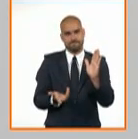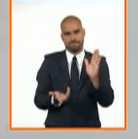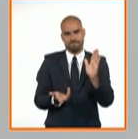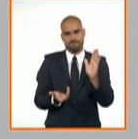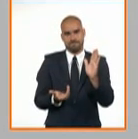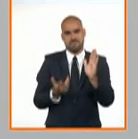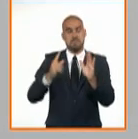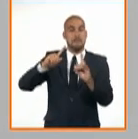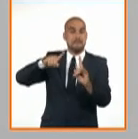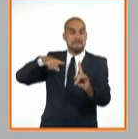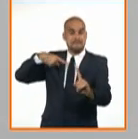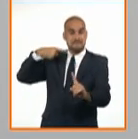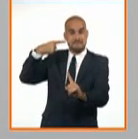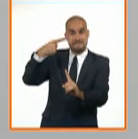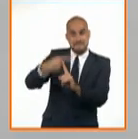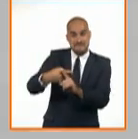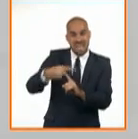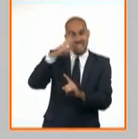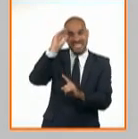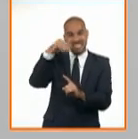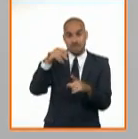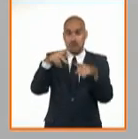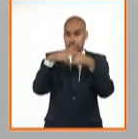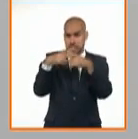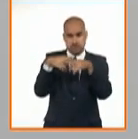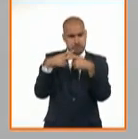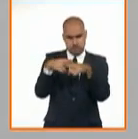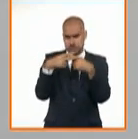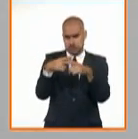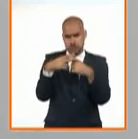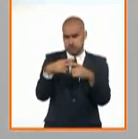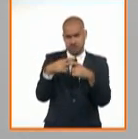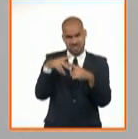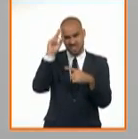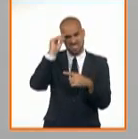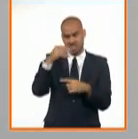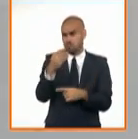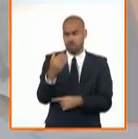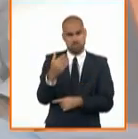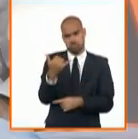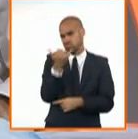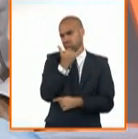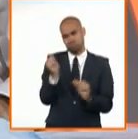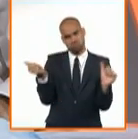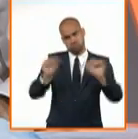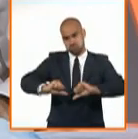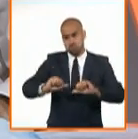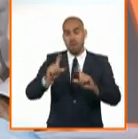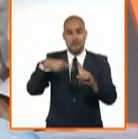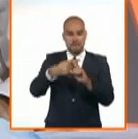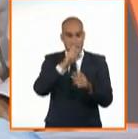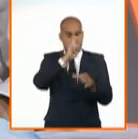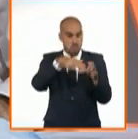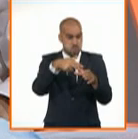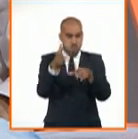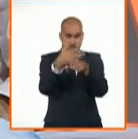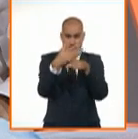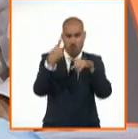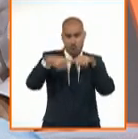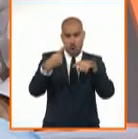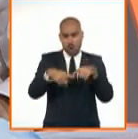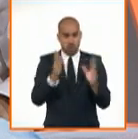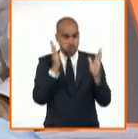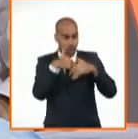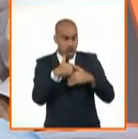los a las insuficientes acciones de mantenimiento que hemos podido ejecutar y la diversidad también de los combustibles que tenemos que emplear en la generación